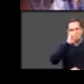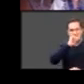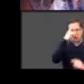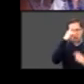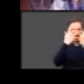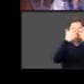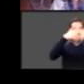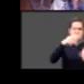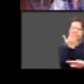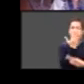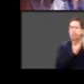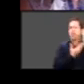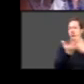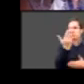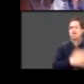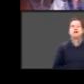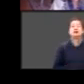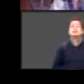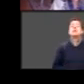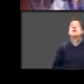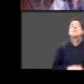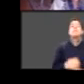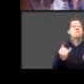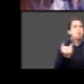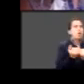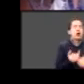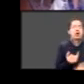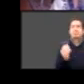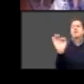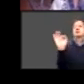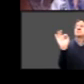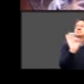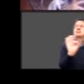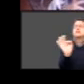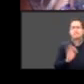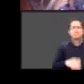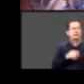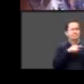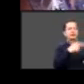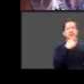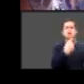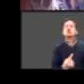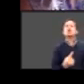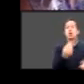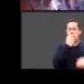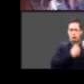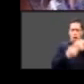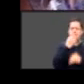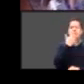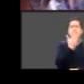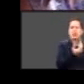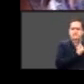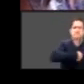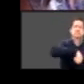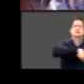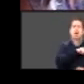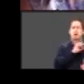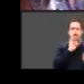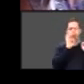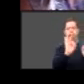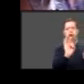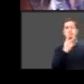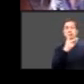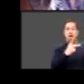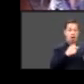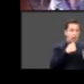lo mismo pasa cuando un niño está bien nutrido pero que no tiene la atención y la estimulación en este